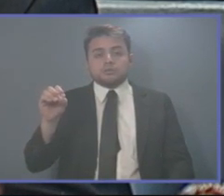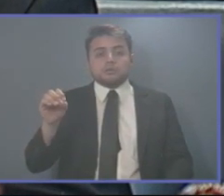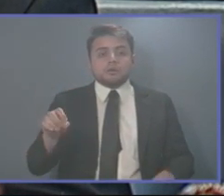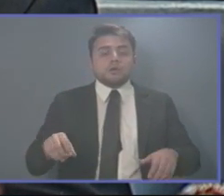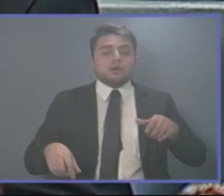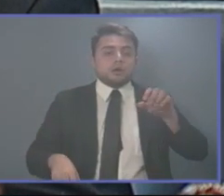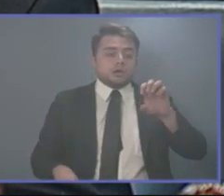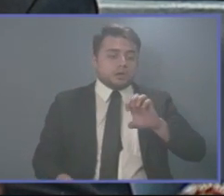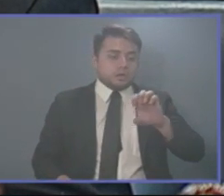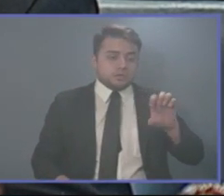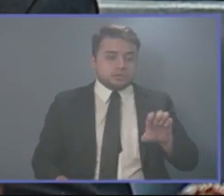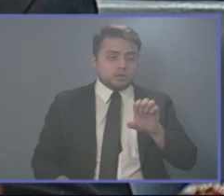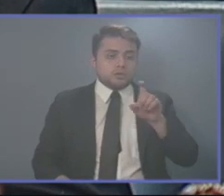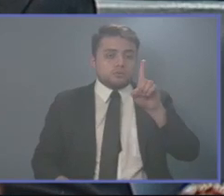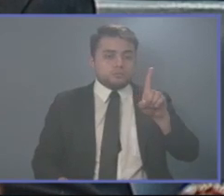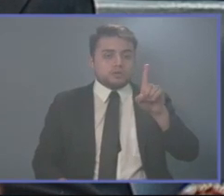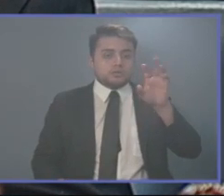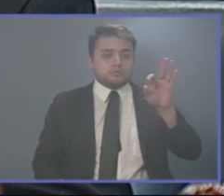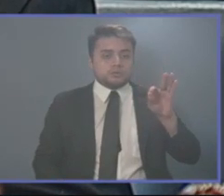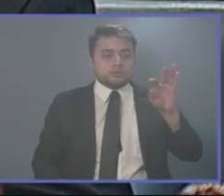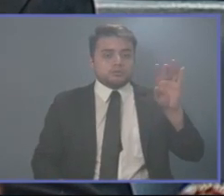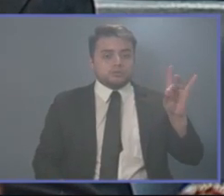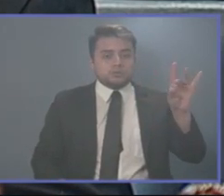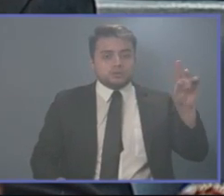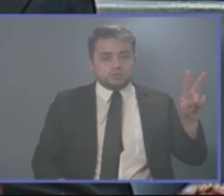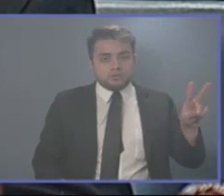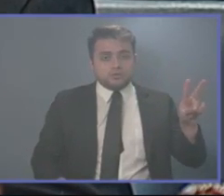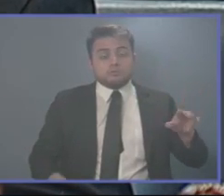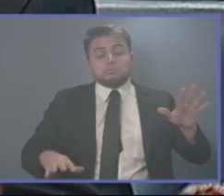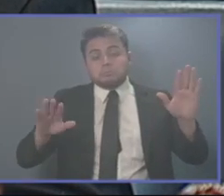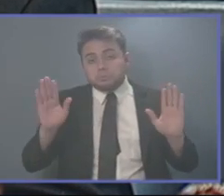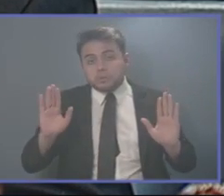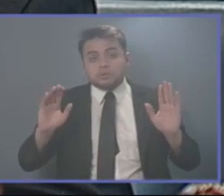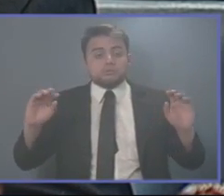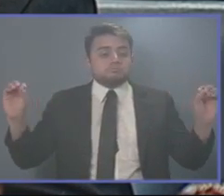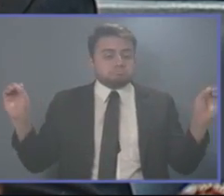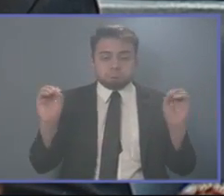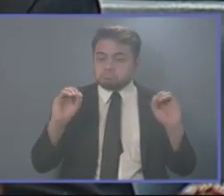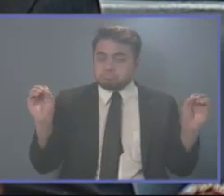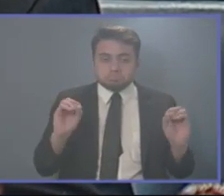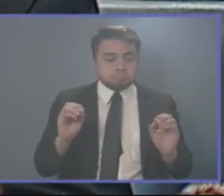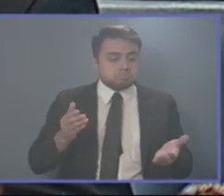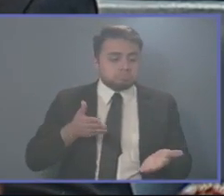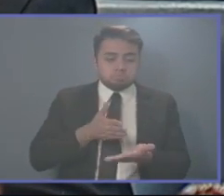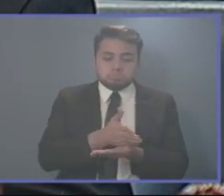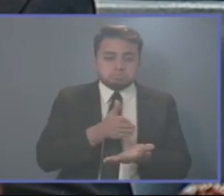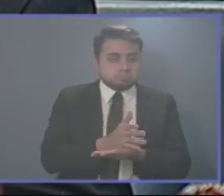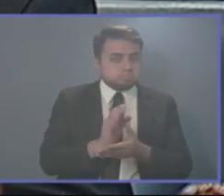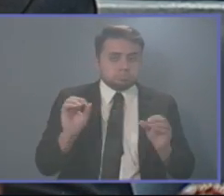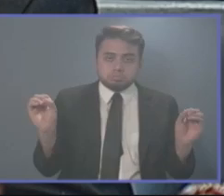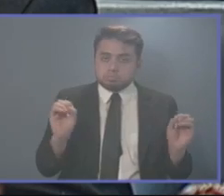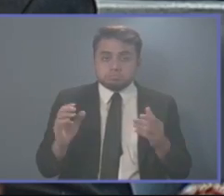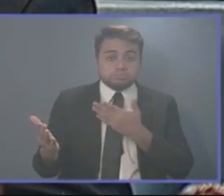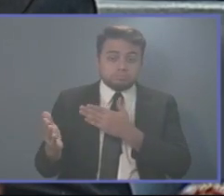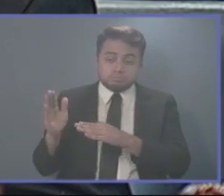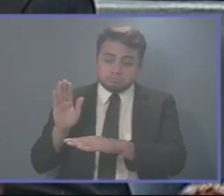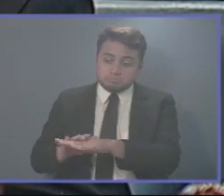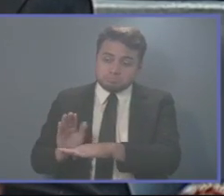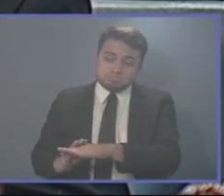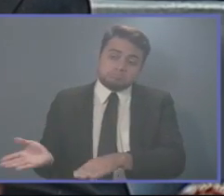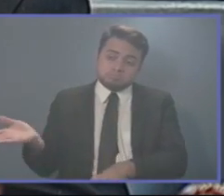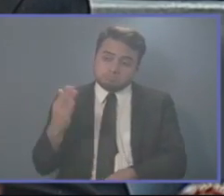sin embargo no compareció a ninguna de las convocatorias así el informe